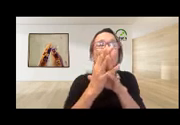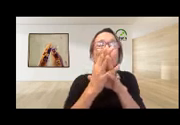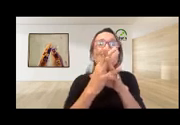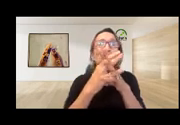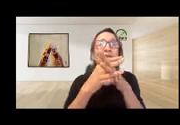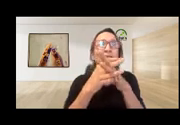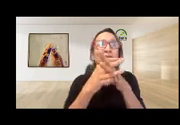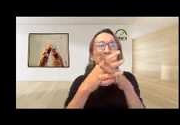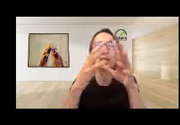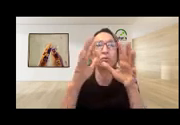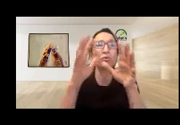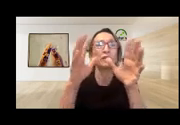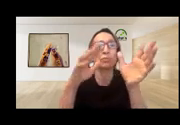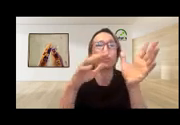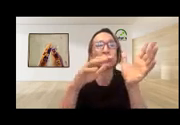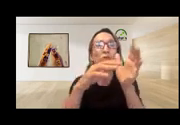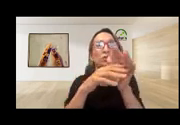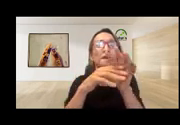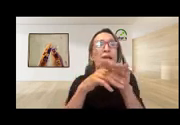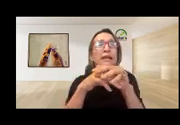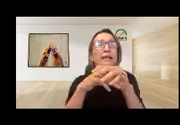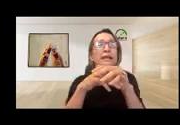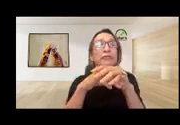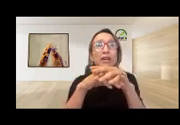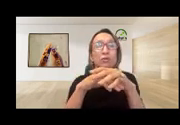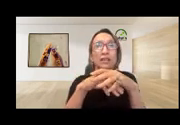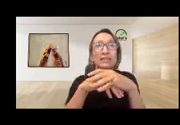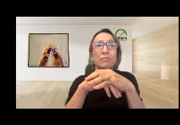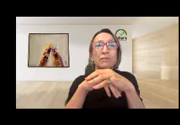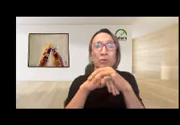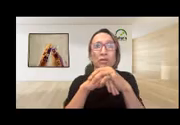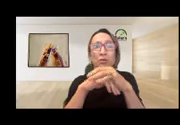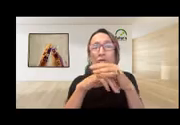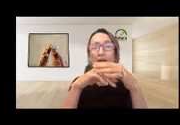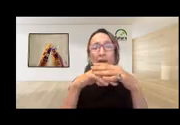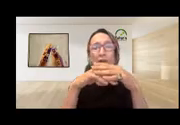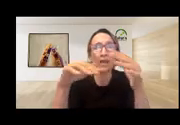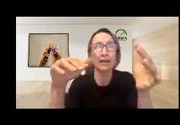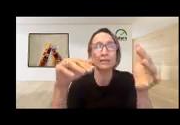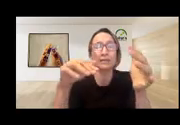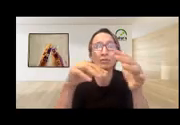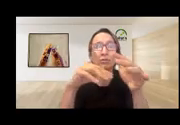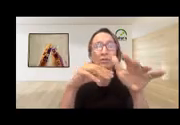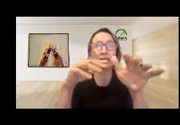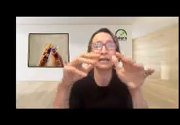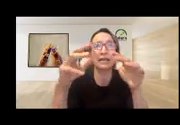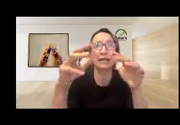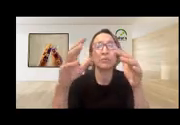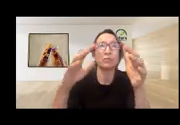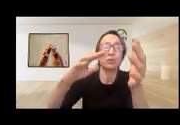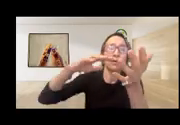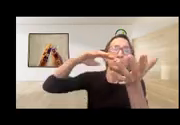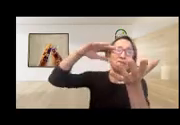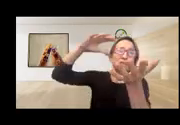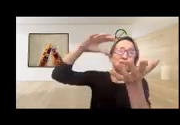fue, son también unos depósitos de ríos, se les llama depósitos aluviales.